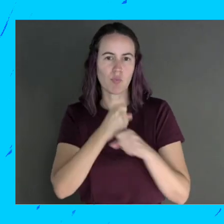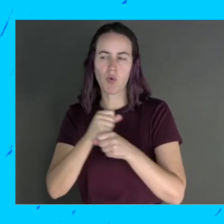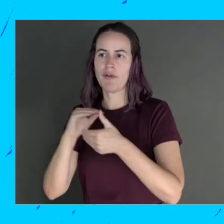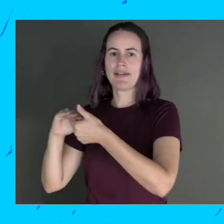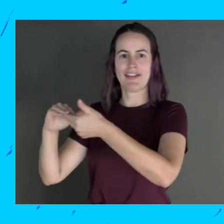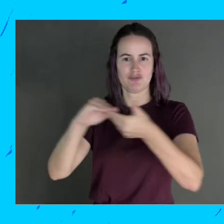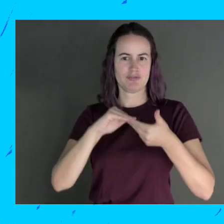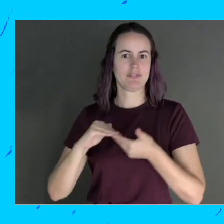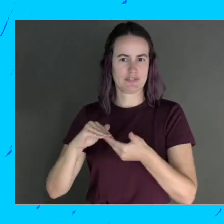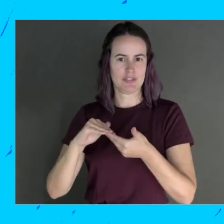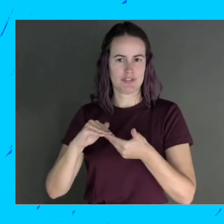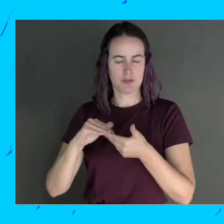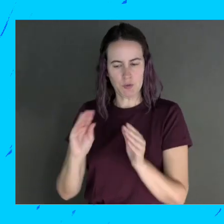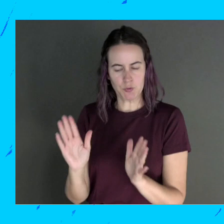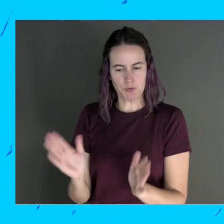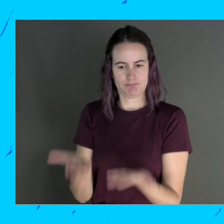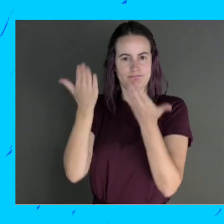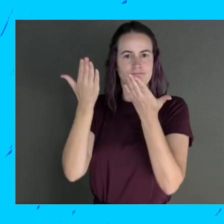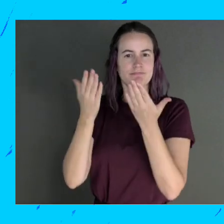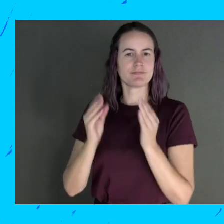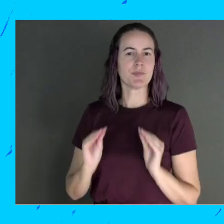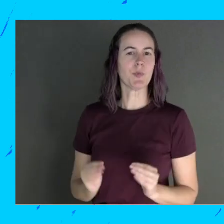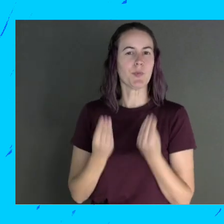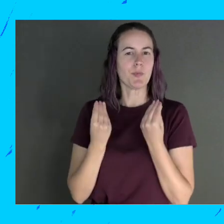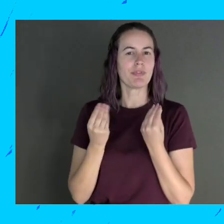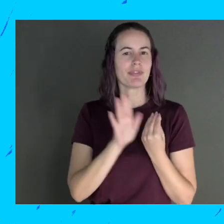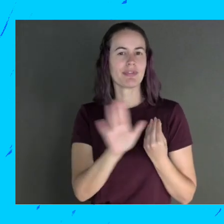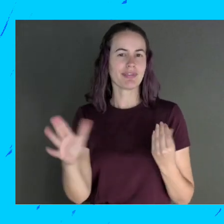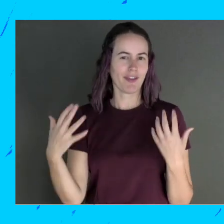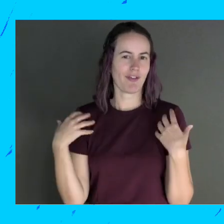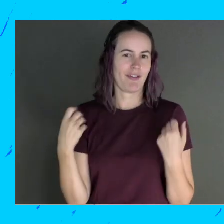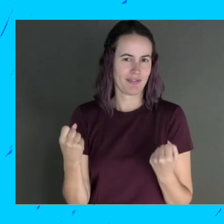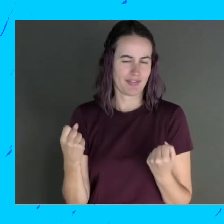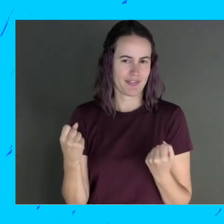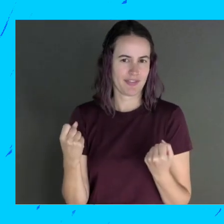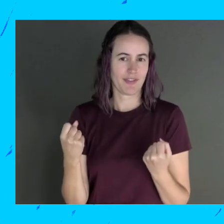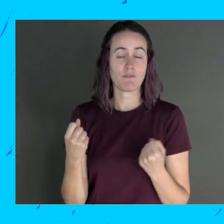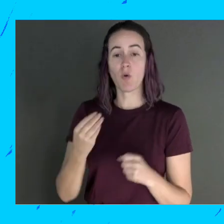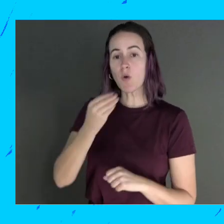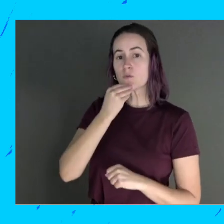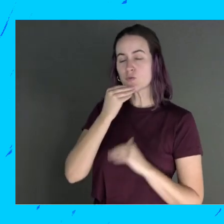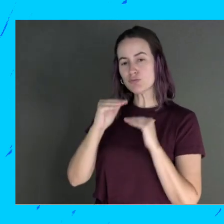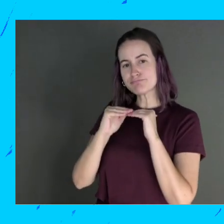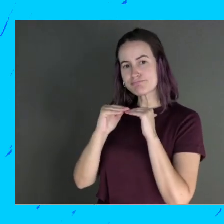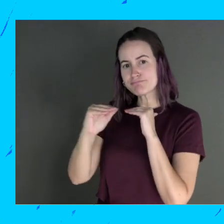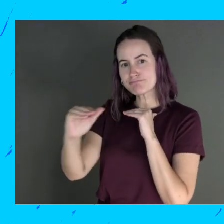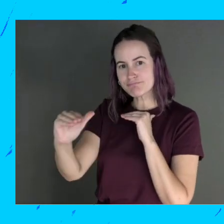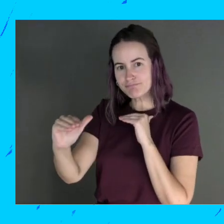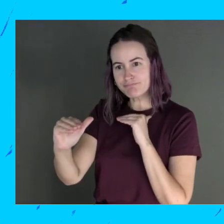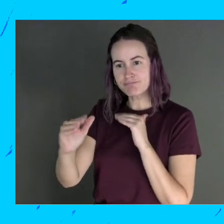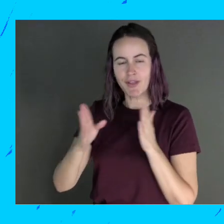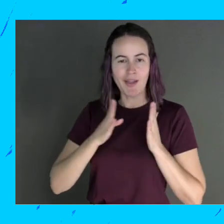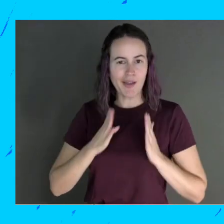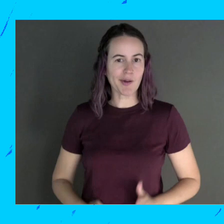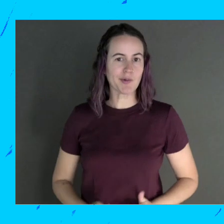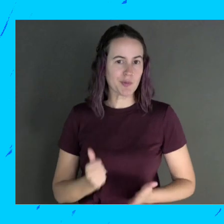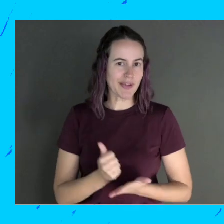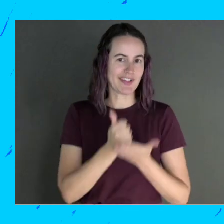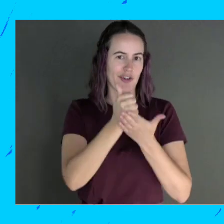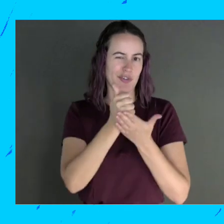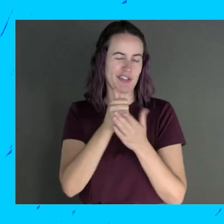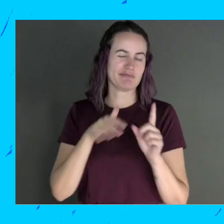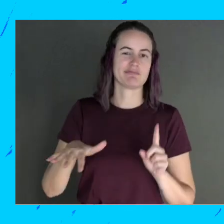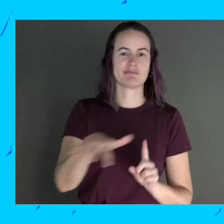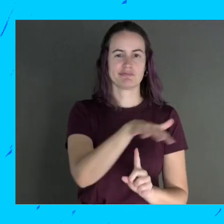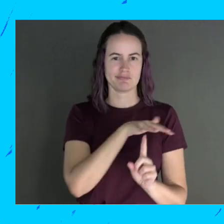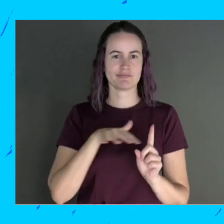que nosotros trabajamos para el bienestar y la salud de los adolescentes como parte de